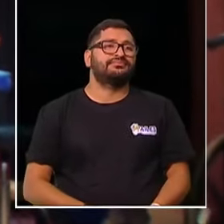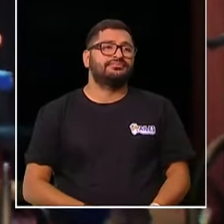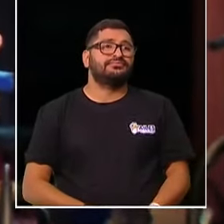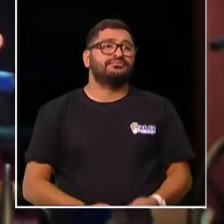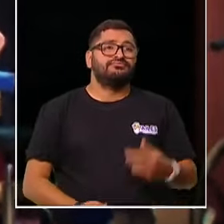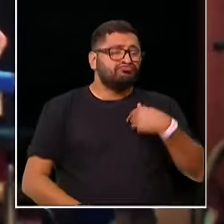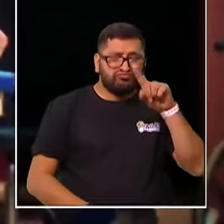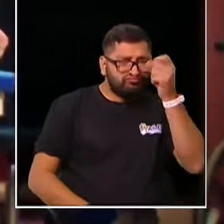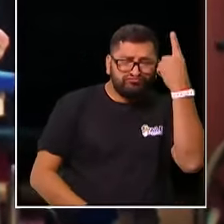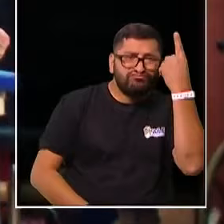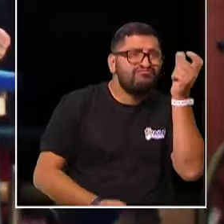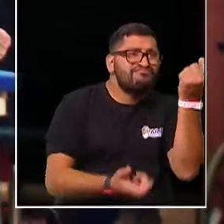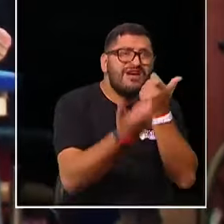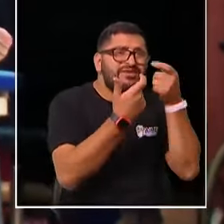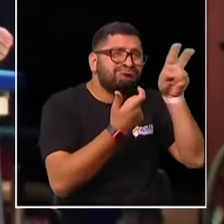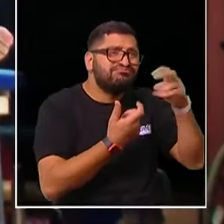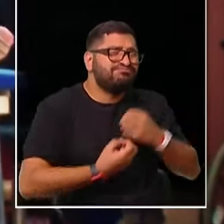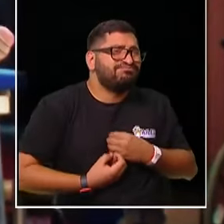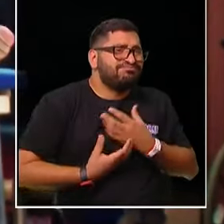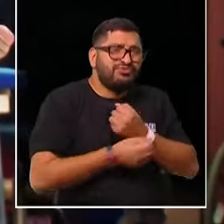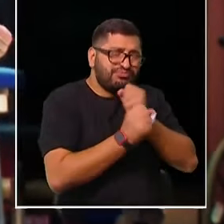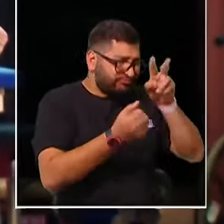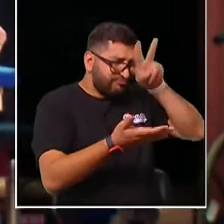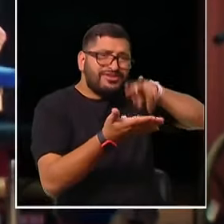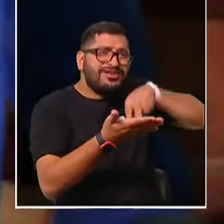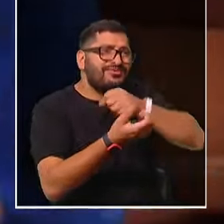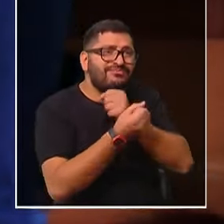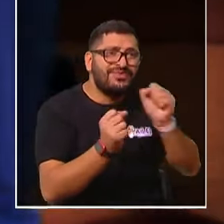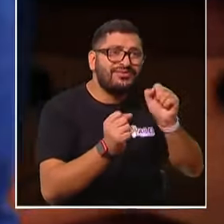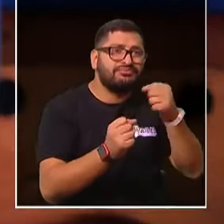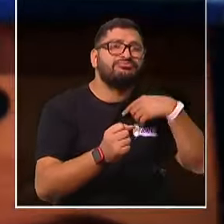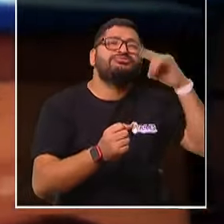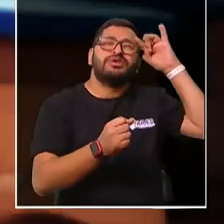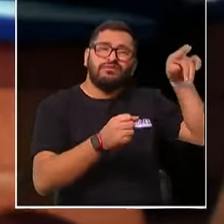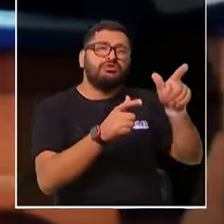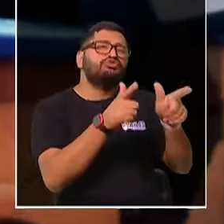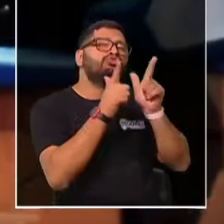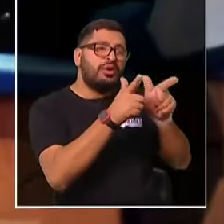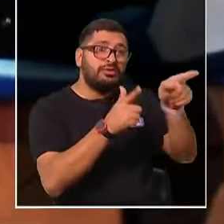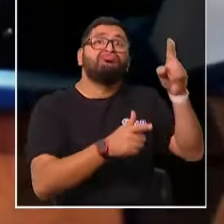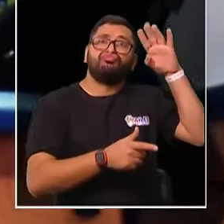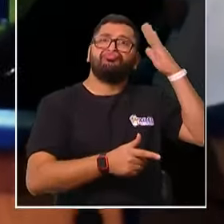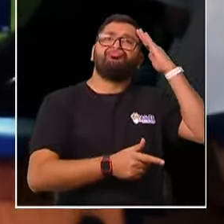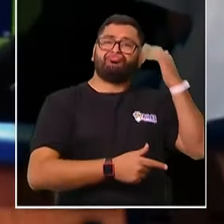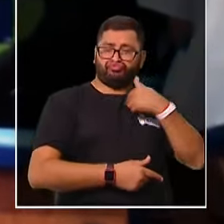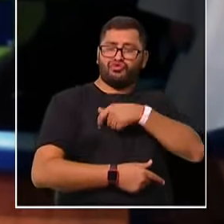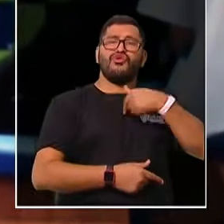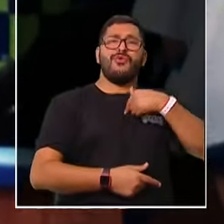No entendía palabras, no sabía leer bien, o sea, con suerte se sabía su nombre.